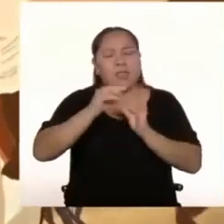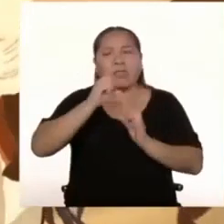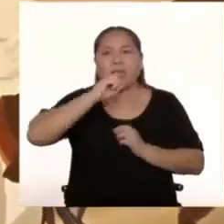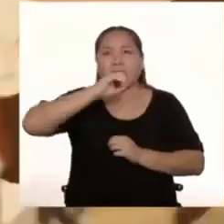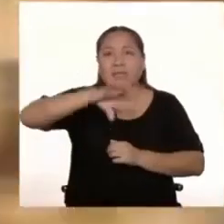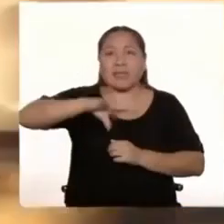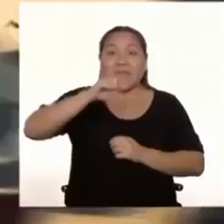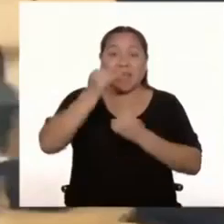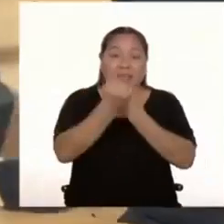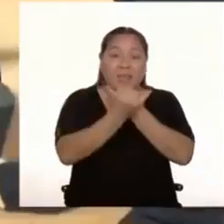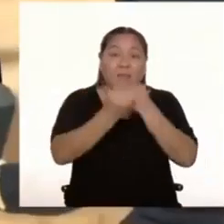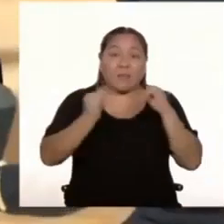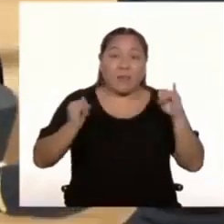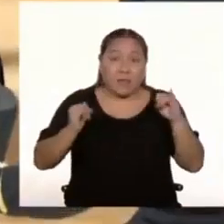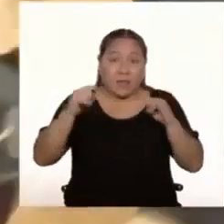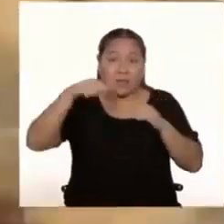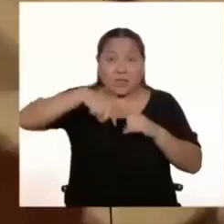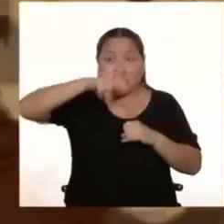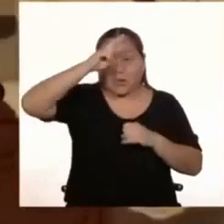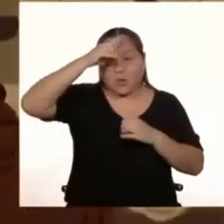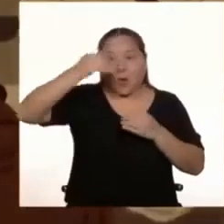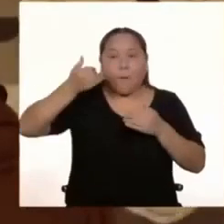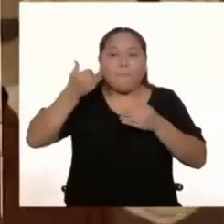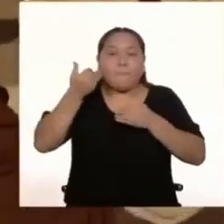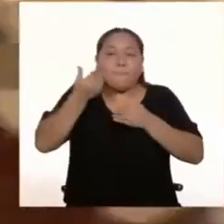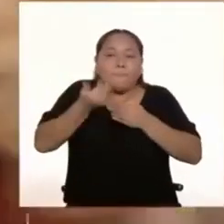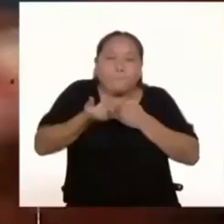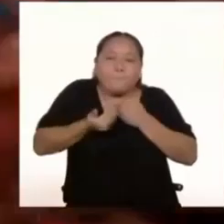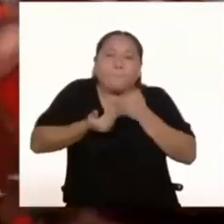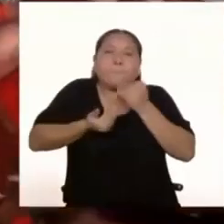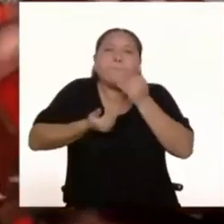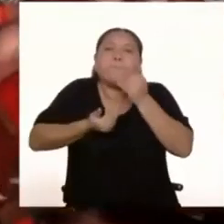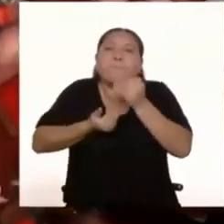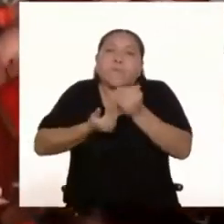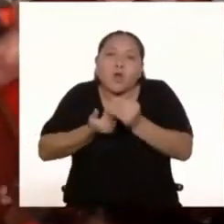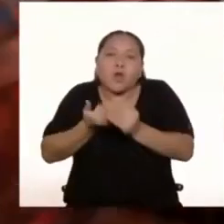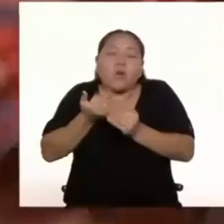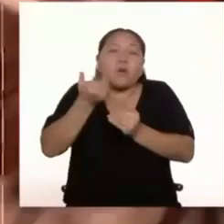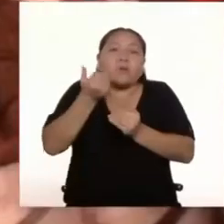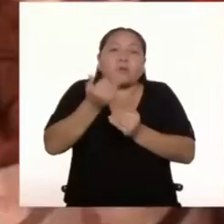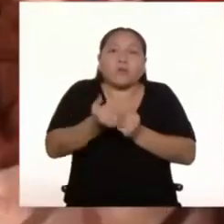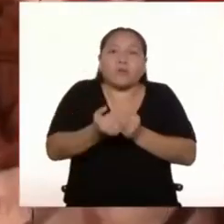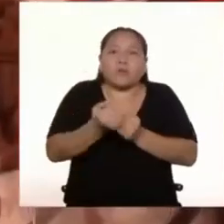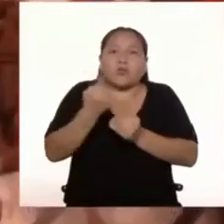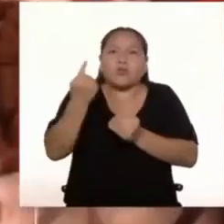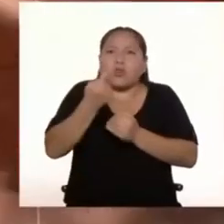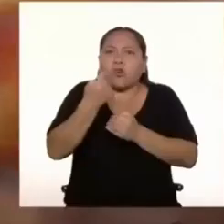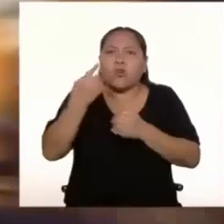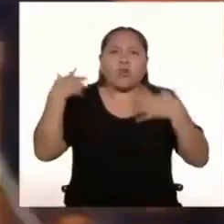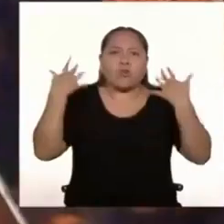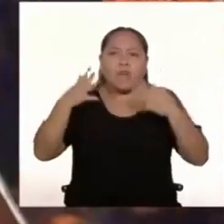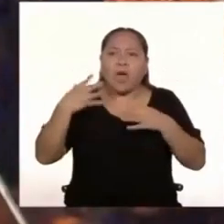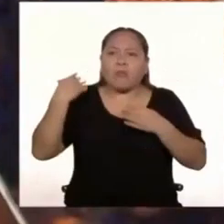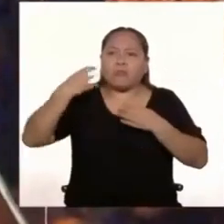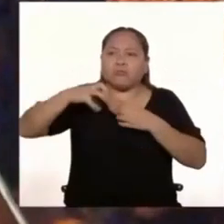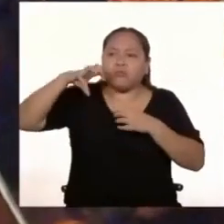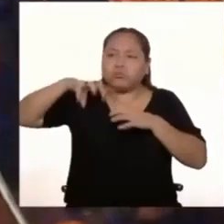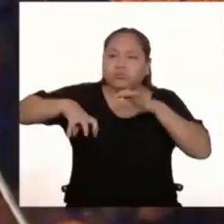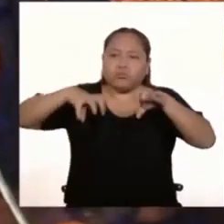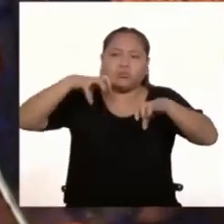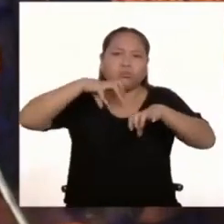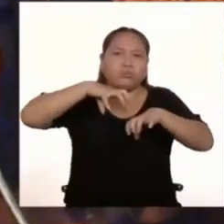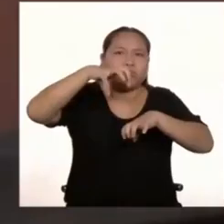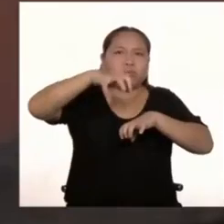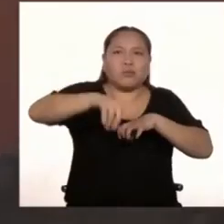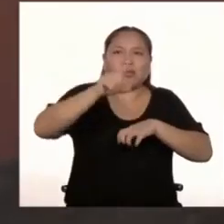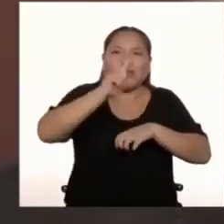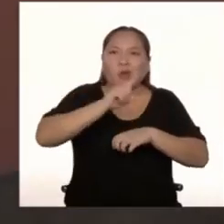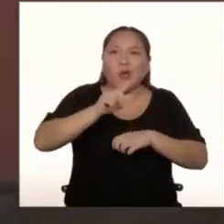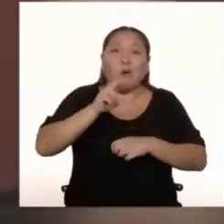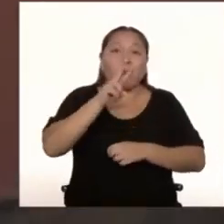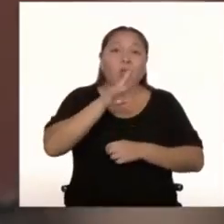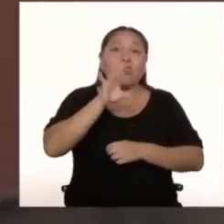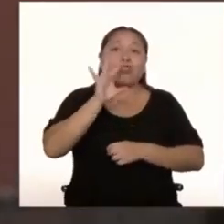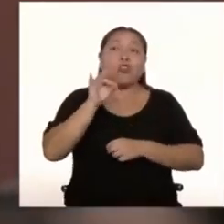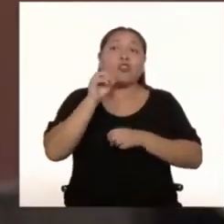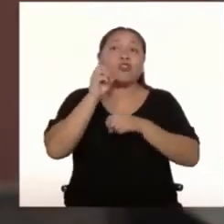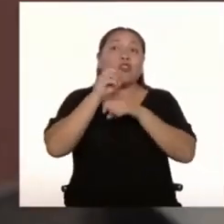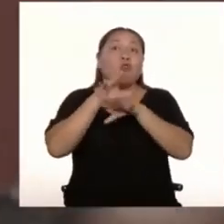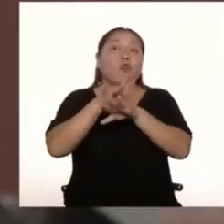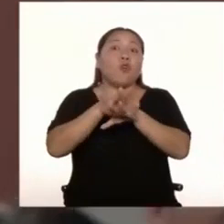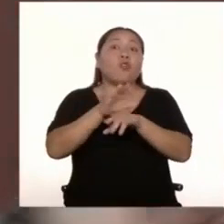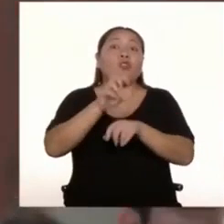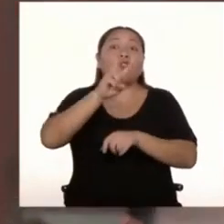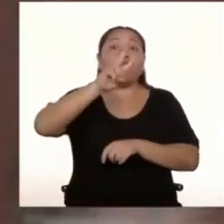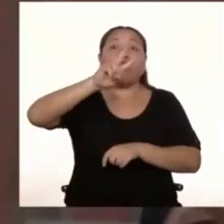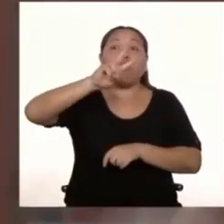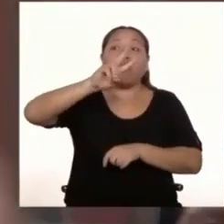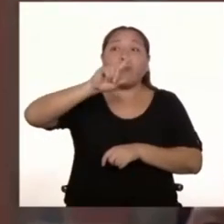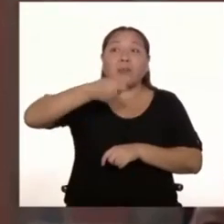un proceso. No solamente un conjunto de acontecimientos aislados, como el 28 de julio de 1821